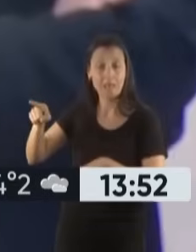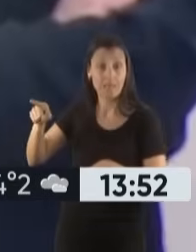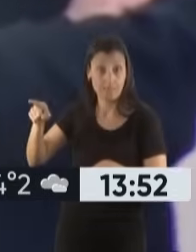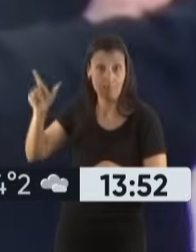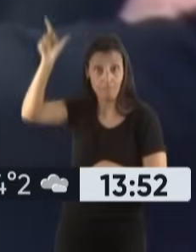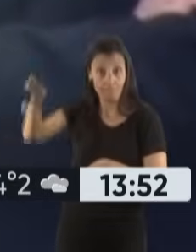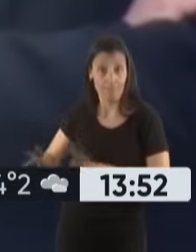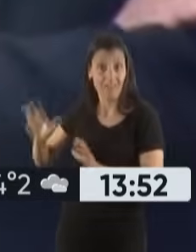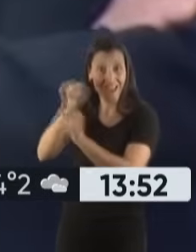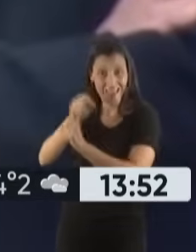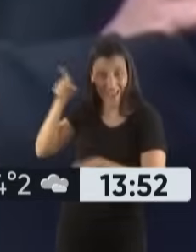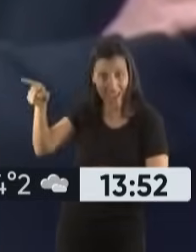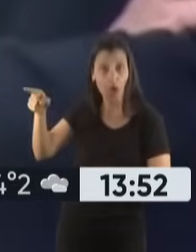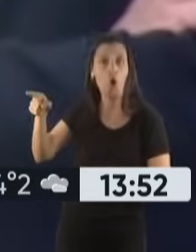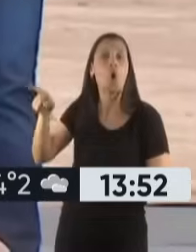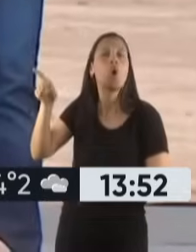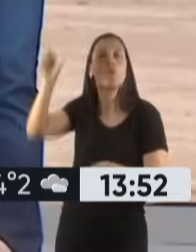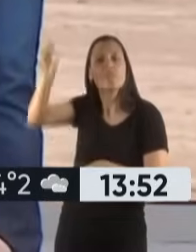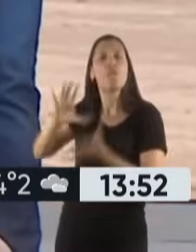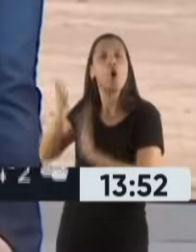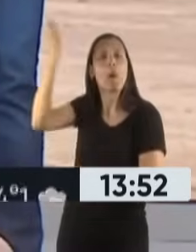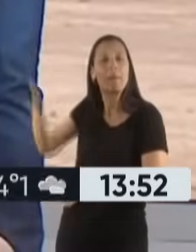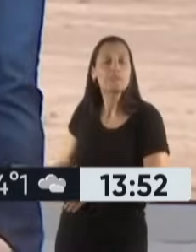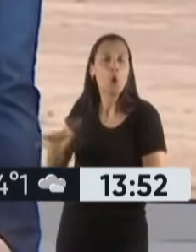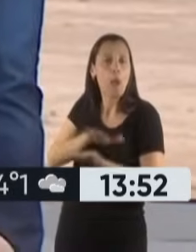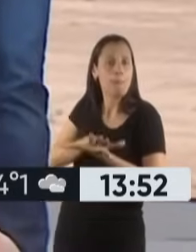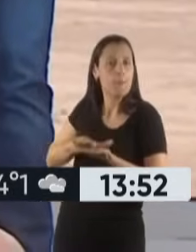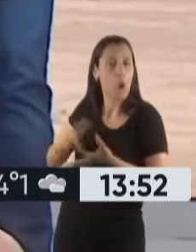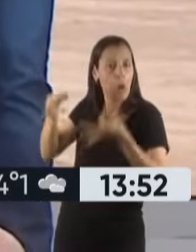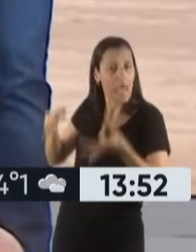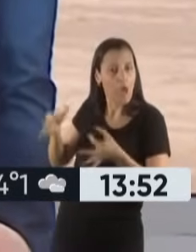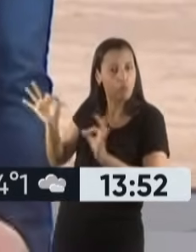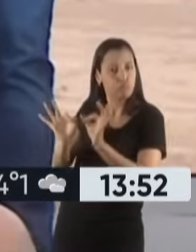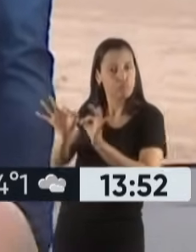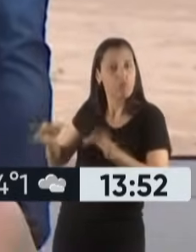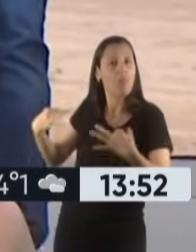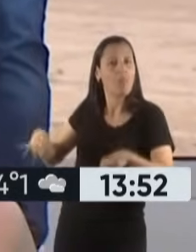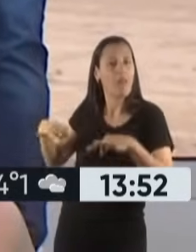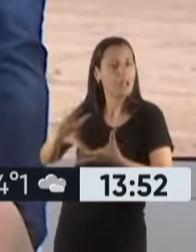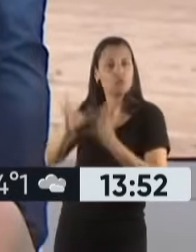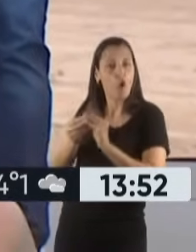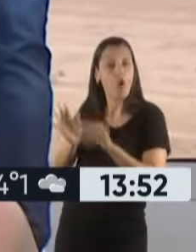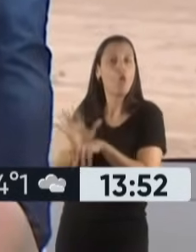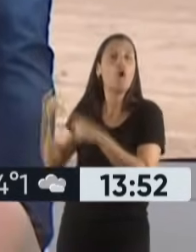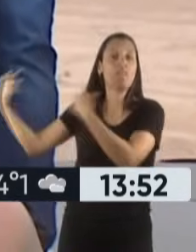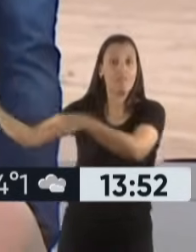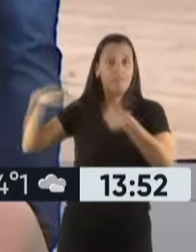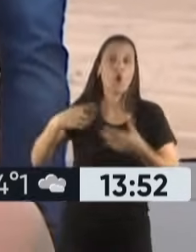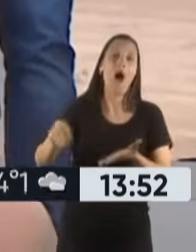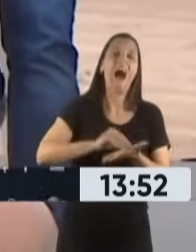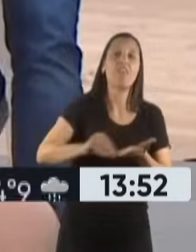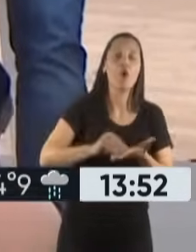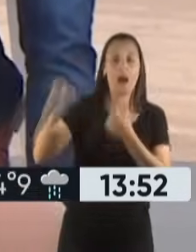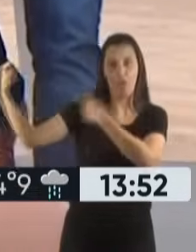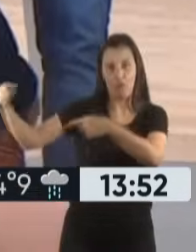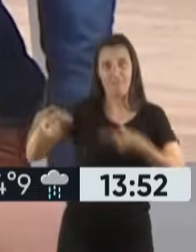que es ingeniero, es muy prolijo, es muy planifica, todo lo planifica, a diferencia mía que soy abogado